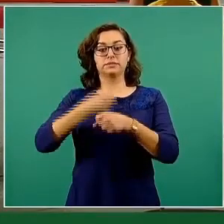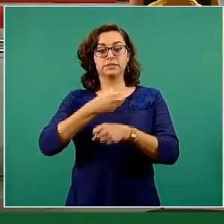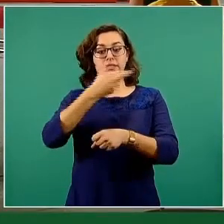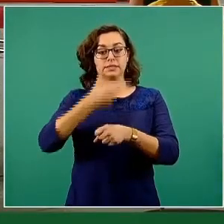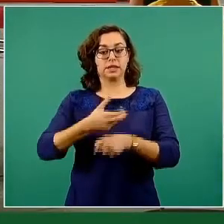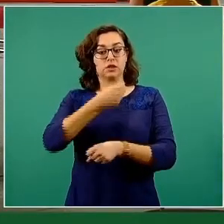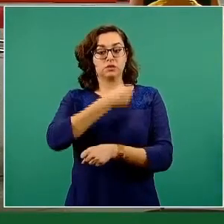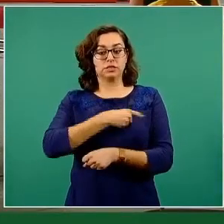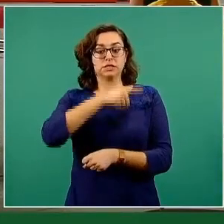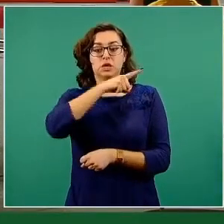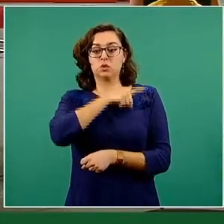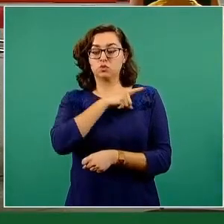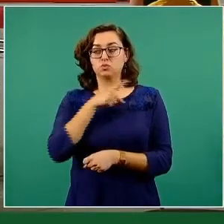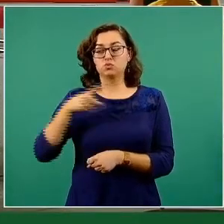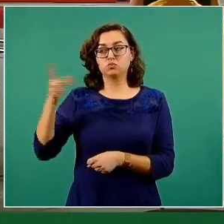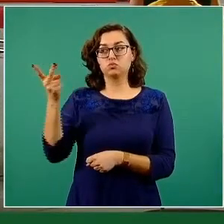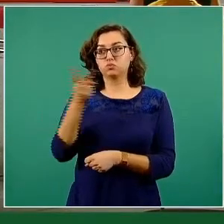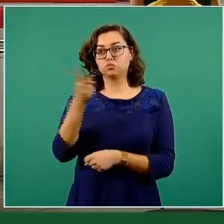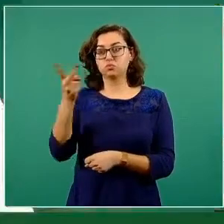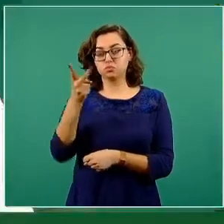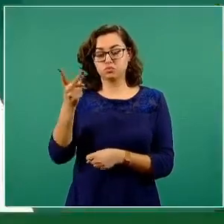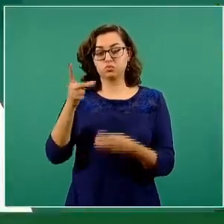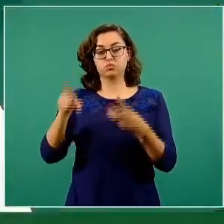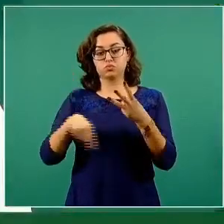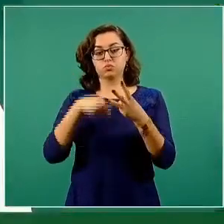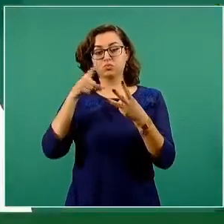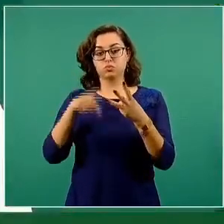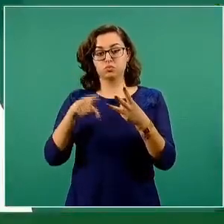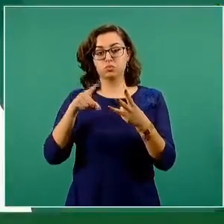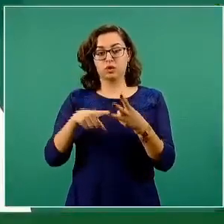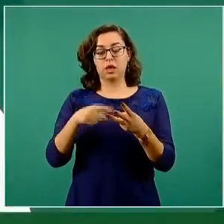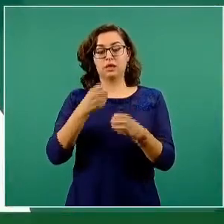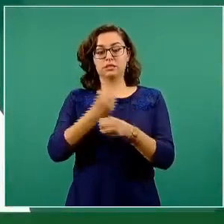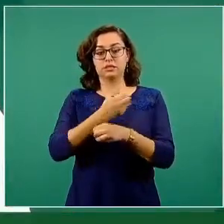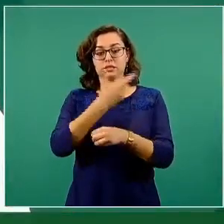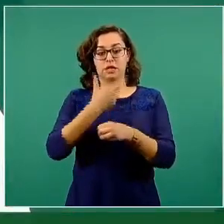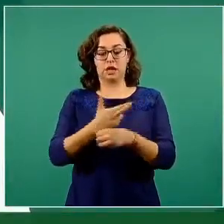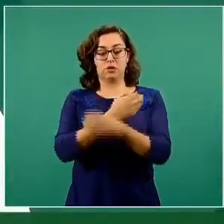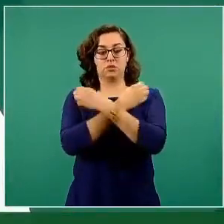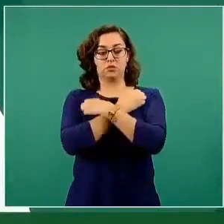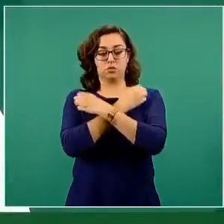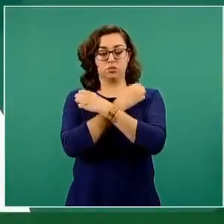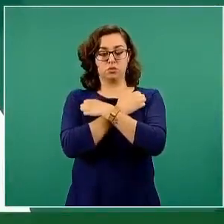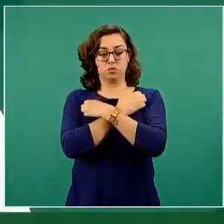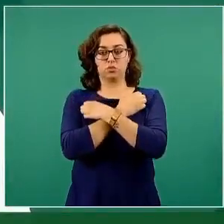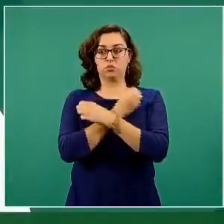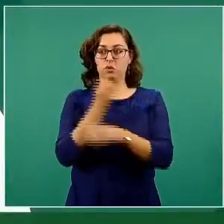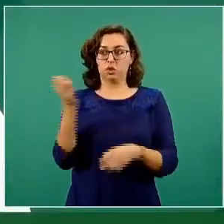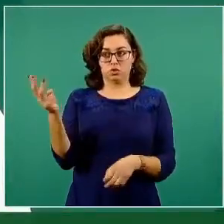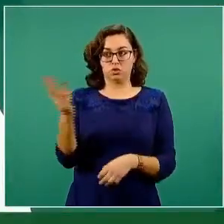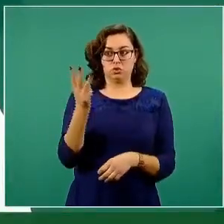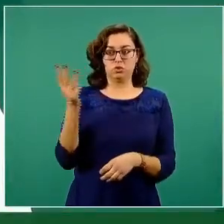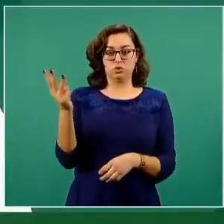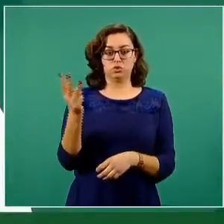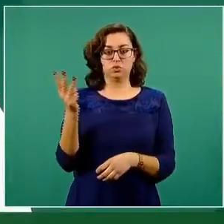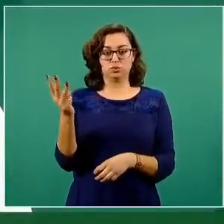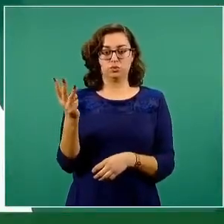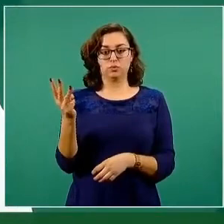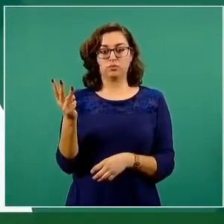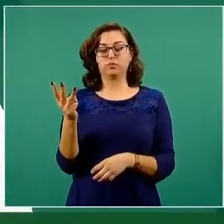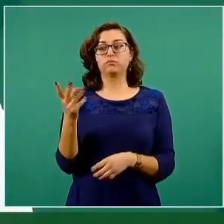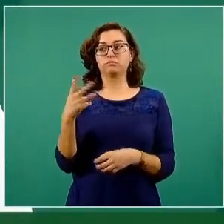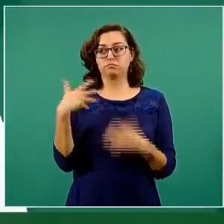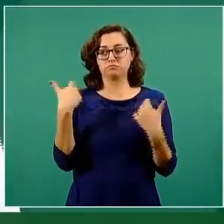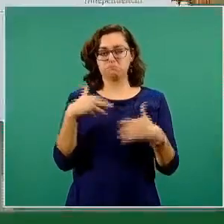Salud, el doctor González, y también de su secretario de Educación, el doctor